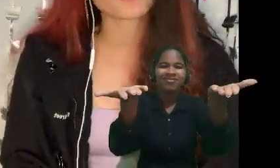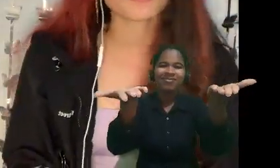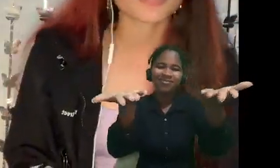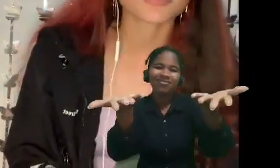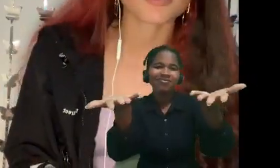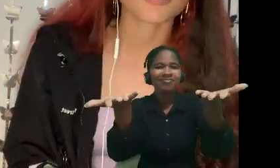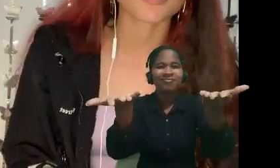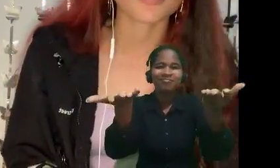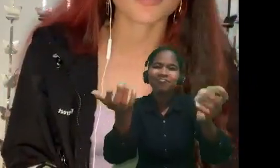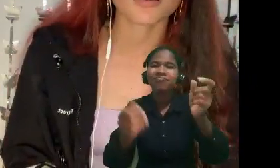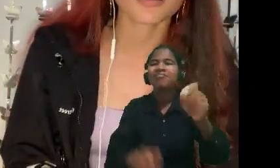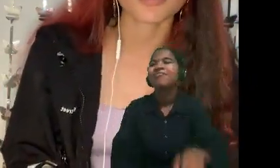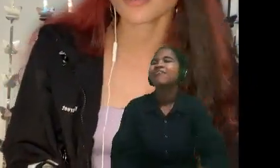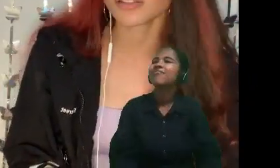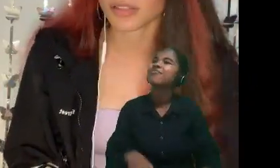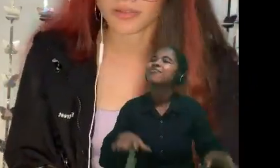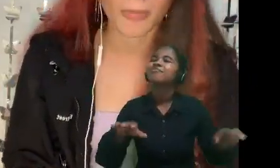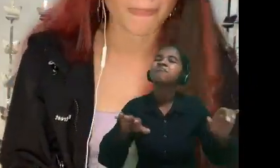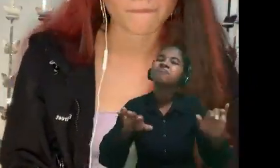mi